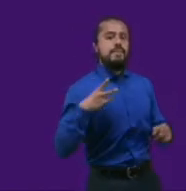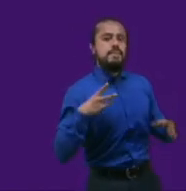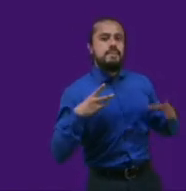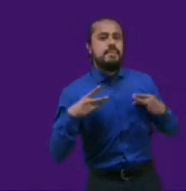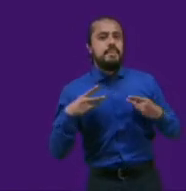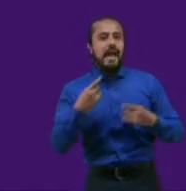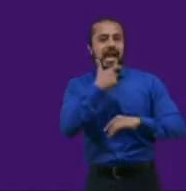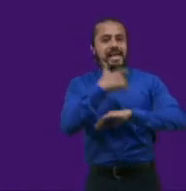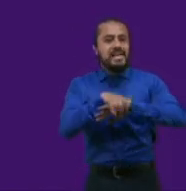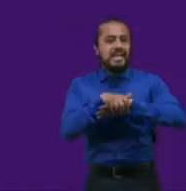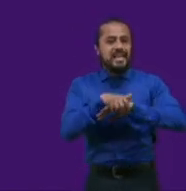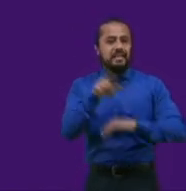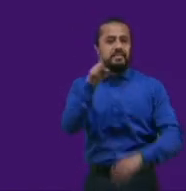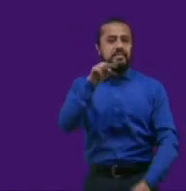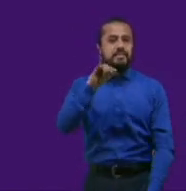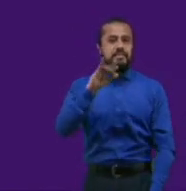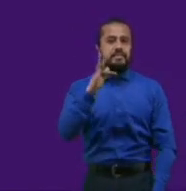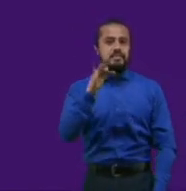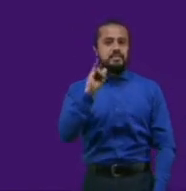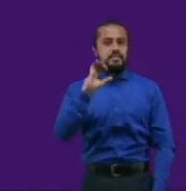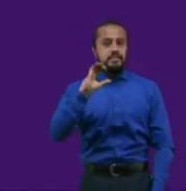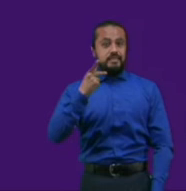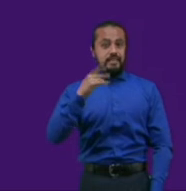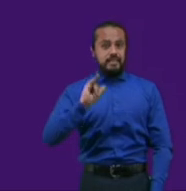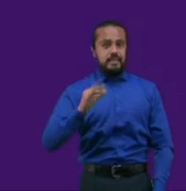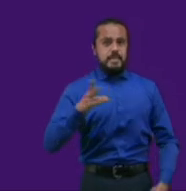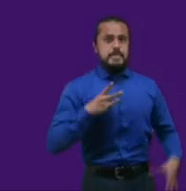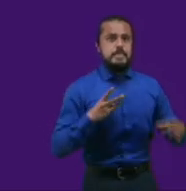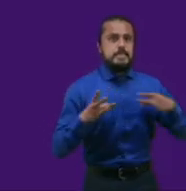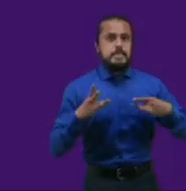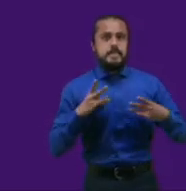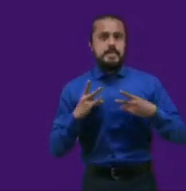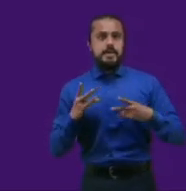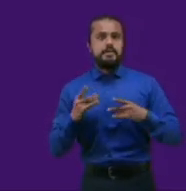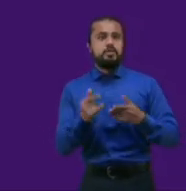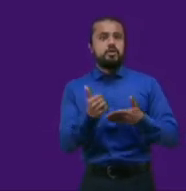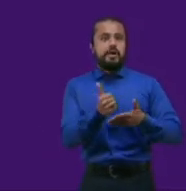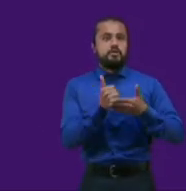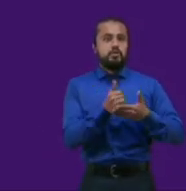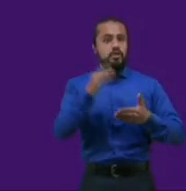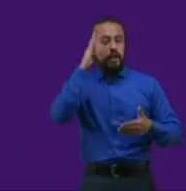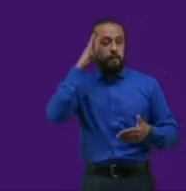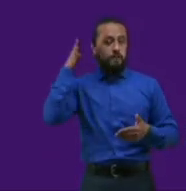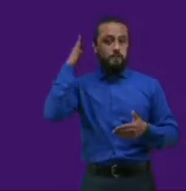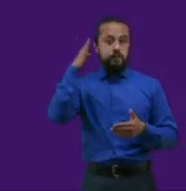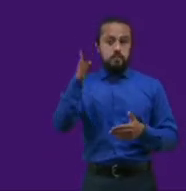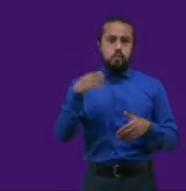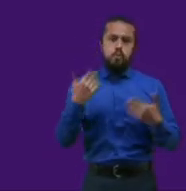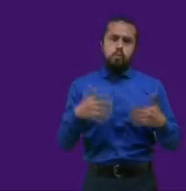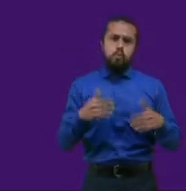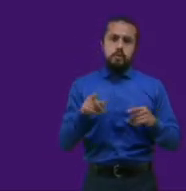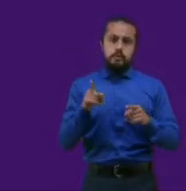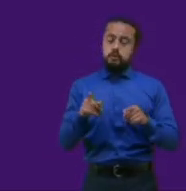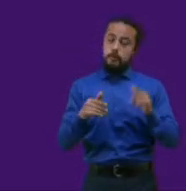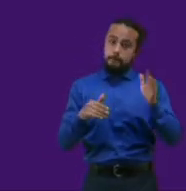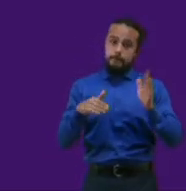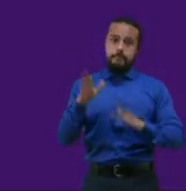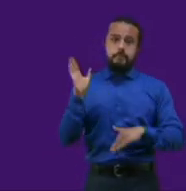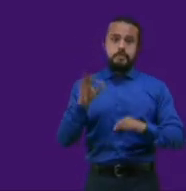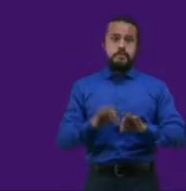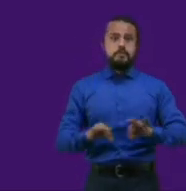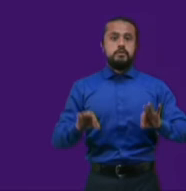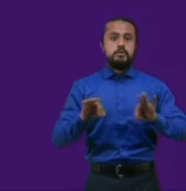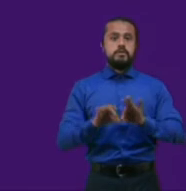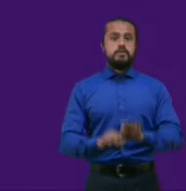buenos hábitos, digamos, que de compra, que te van a ayudar en el futuro. Eso es lo más importante.